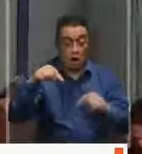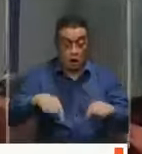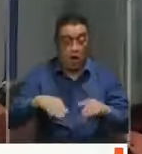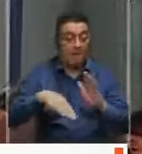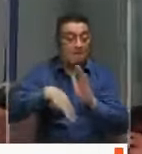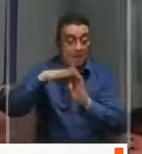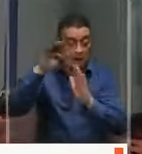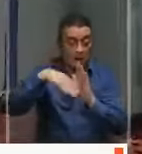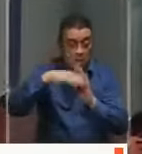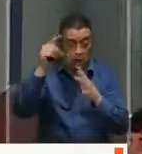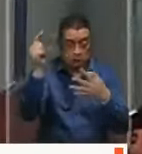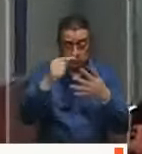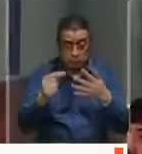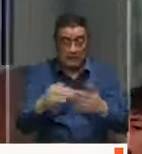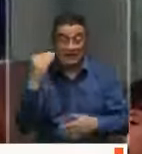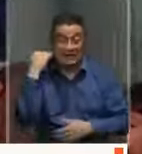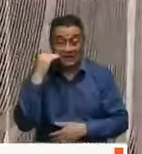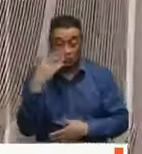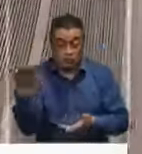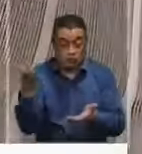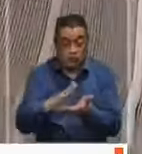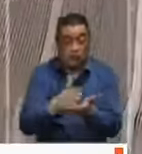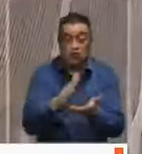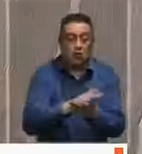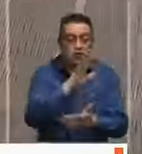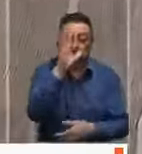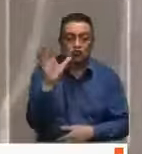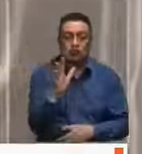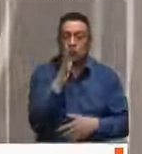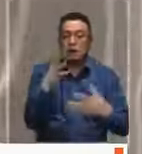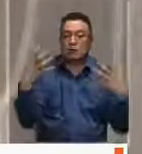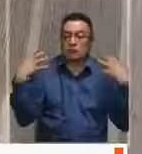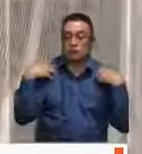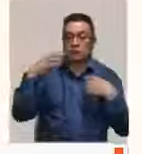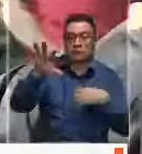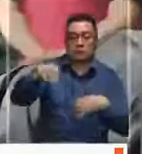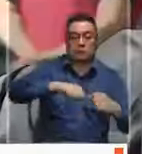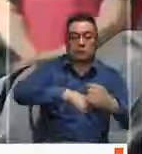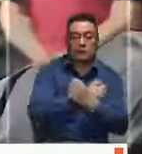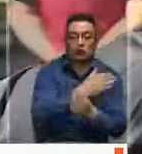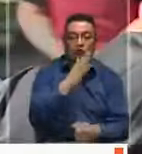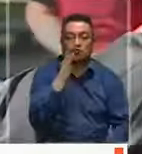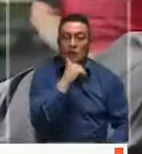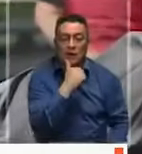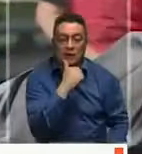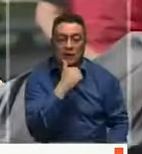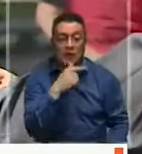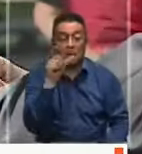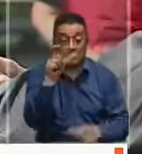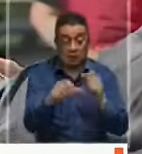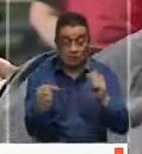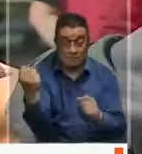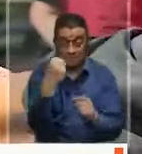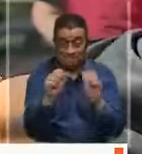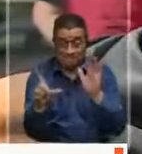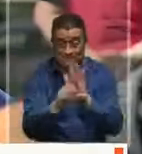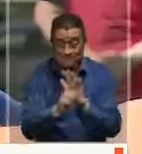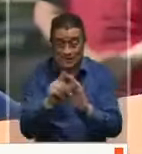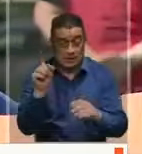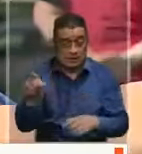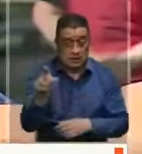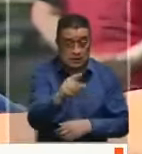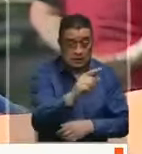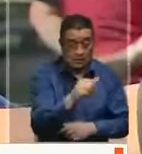mayoría de los casos con niños asesinados no hay responsables tras las rejas. La gente que delinque, los delincuentes,